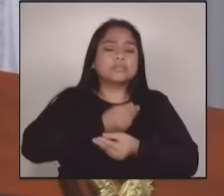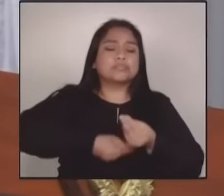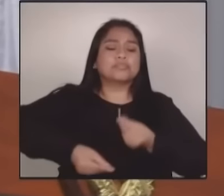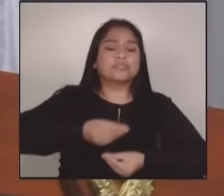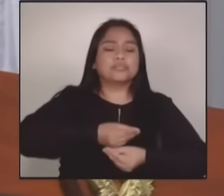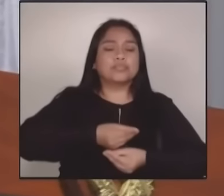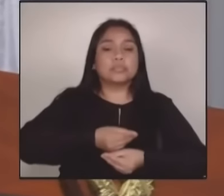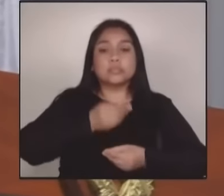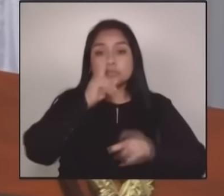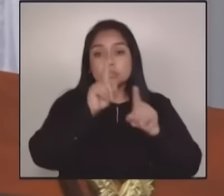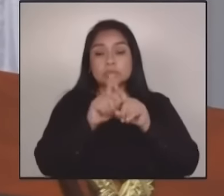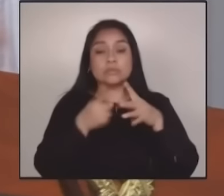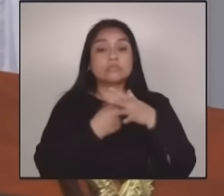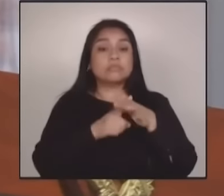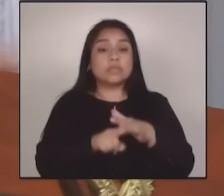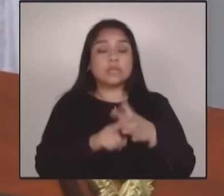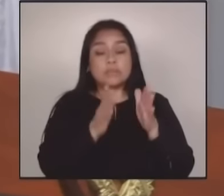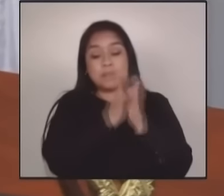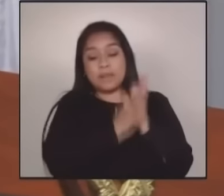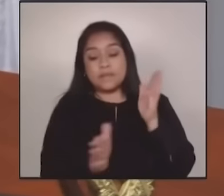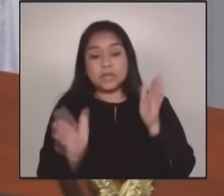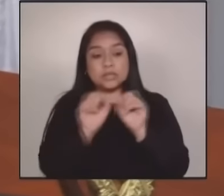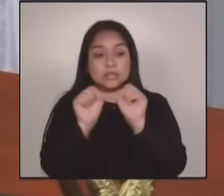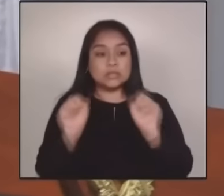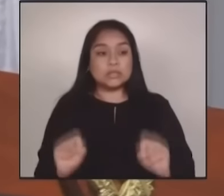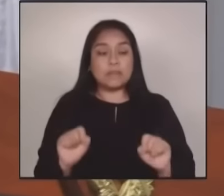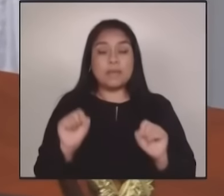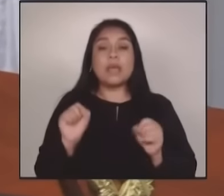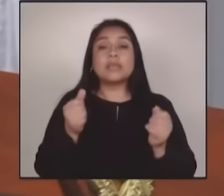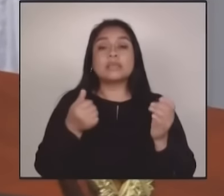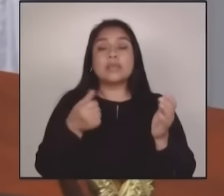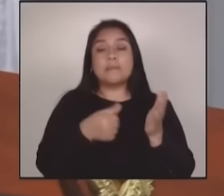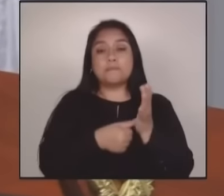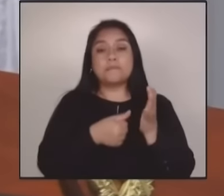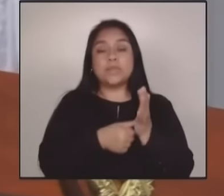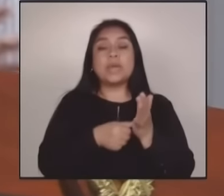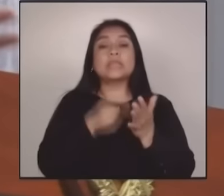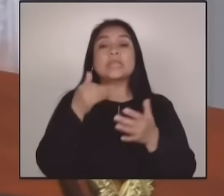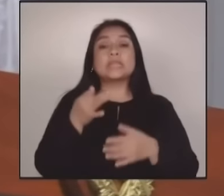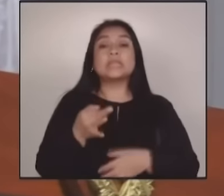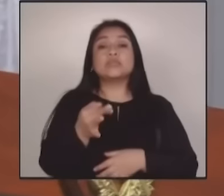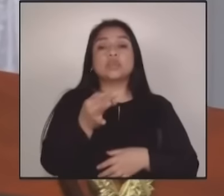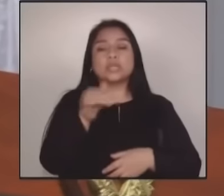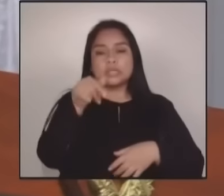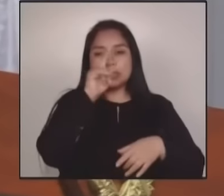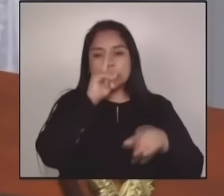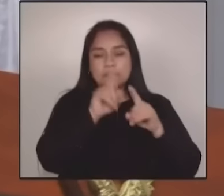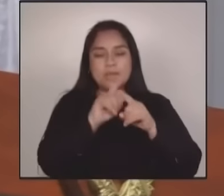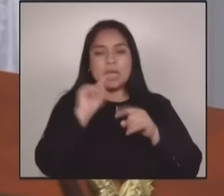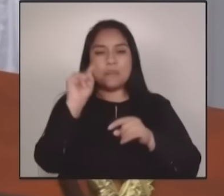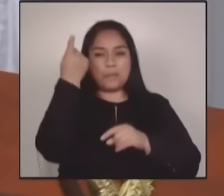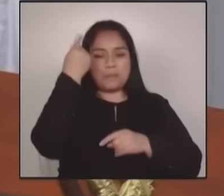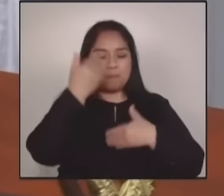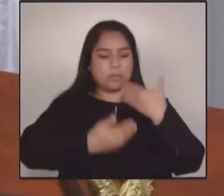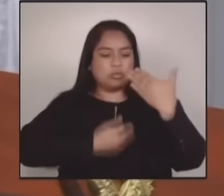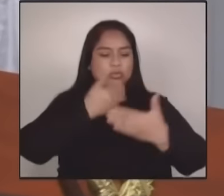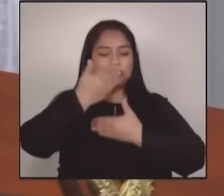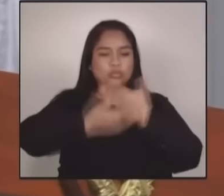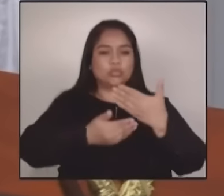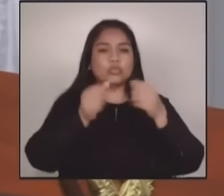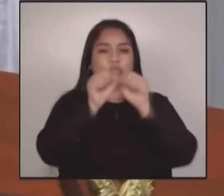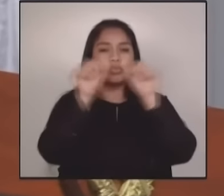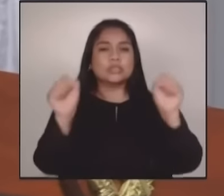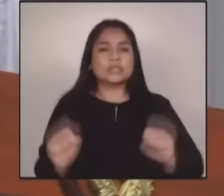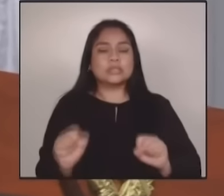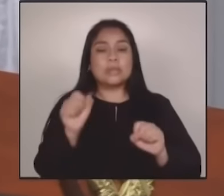Iniciaremos la planificación del sistema metropolitano de transporte, dando los primeros pasos hacia un sistema de